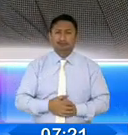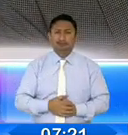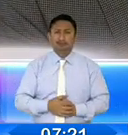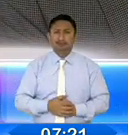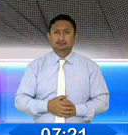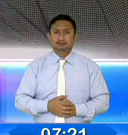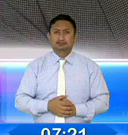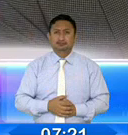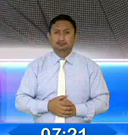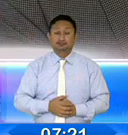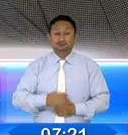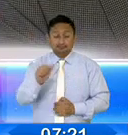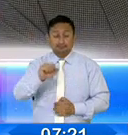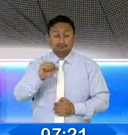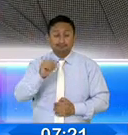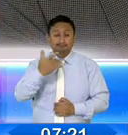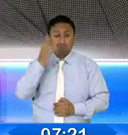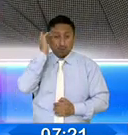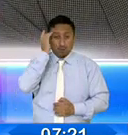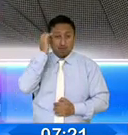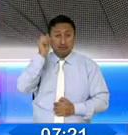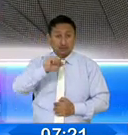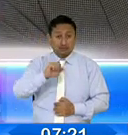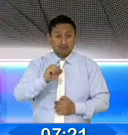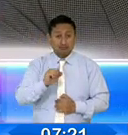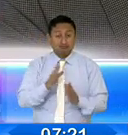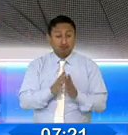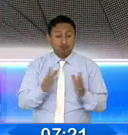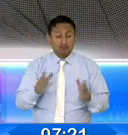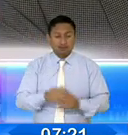preocupa. Sí nos preocupa bastante.